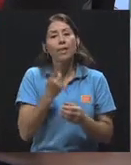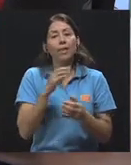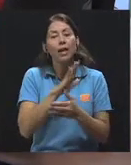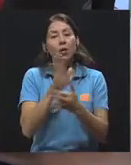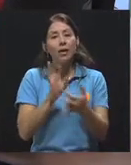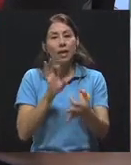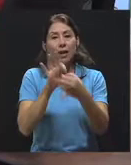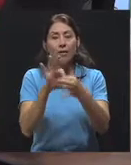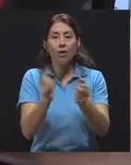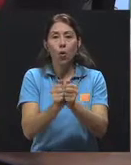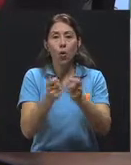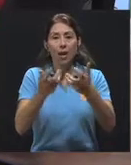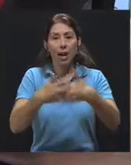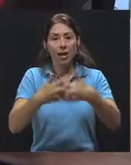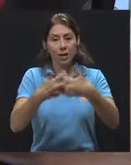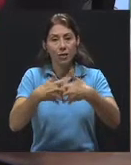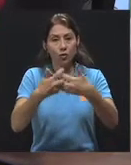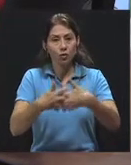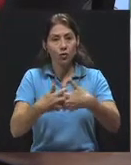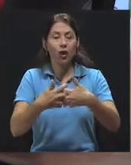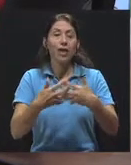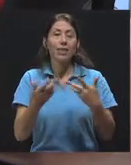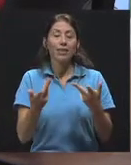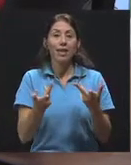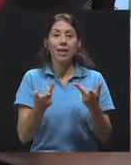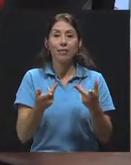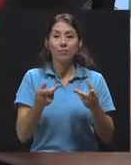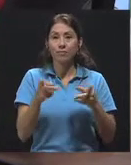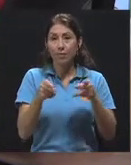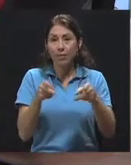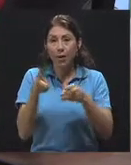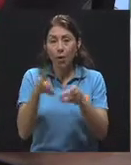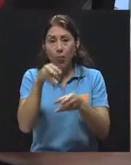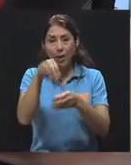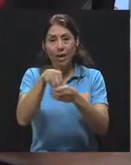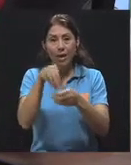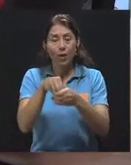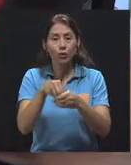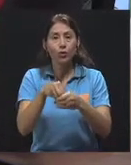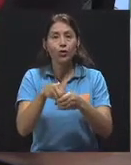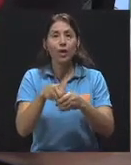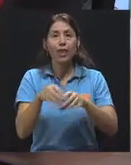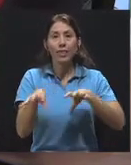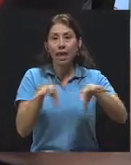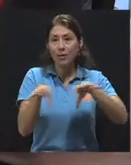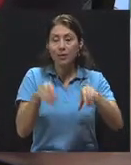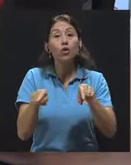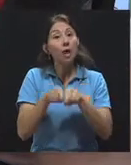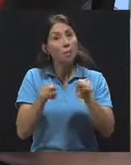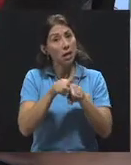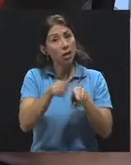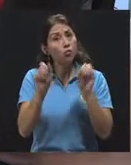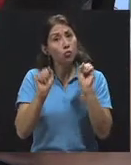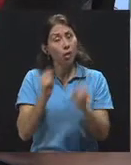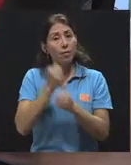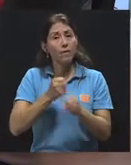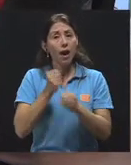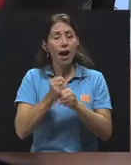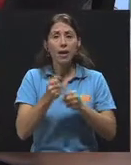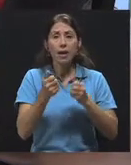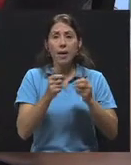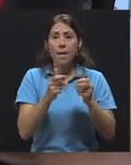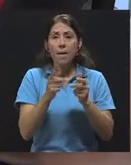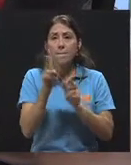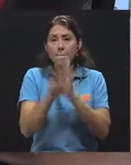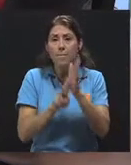más articulada industria, aunque sea pequeña, de la creación de contenidos propios en animación, sino también en videojuego y en